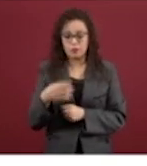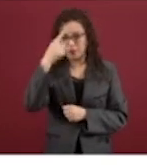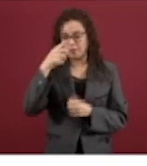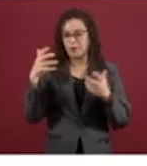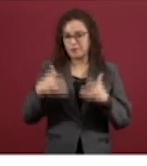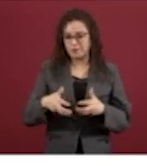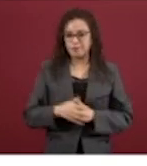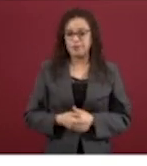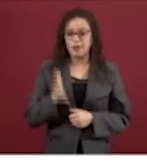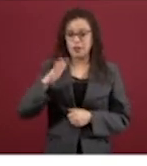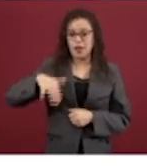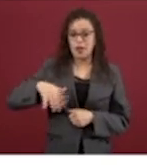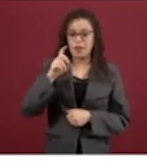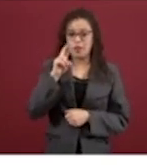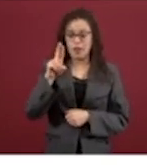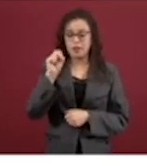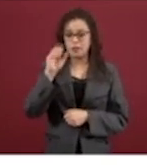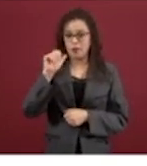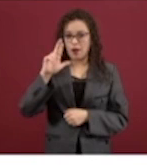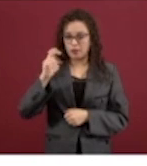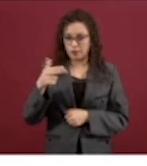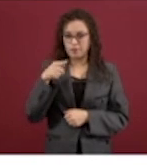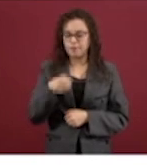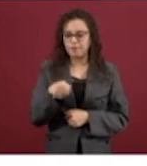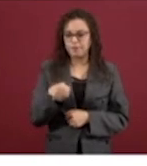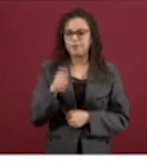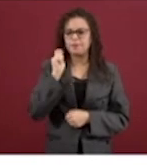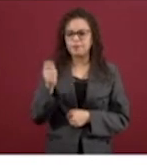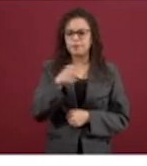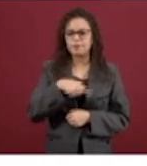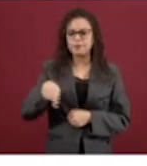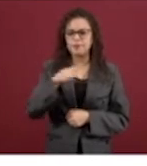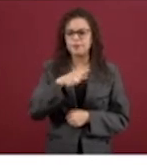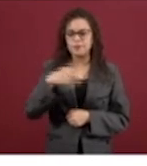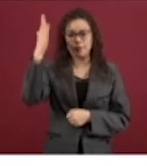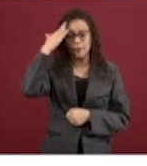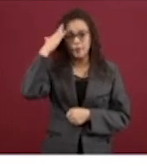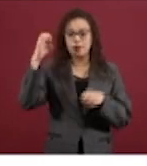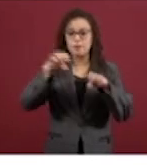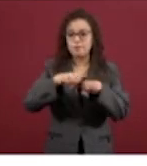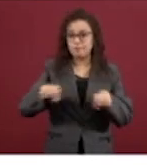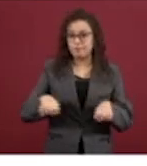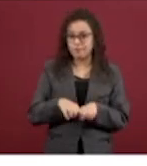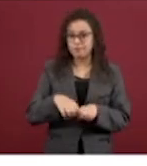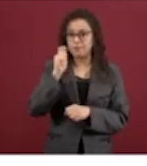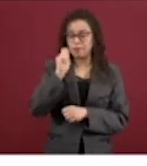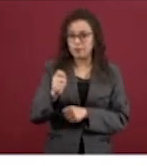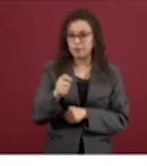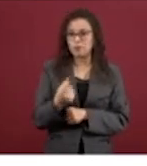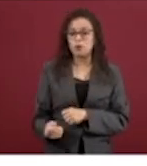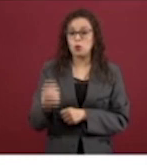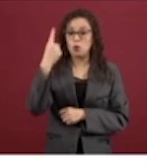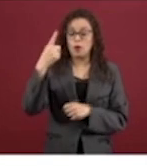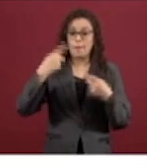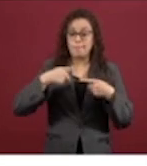presentó el doctor Sbarch. Estos son equipos que van a ser liderados por un neumólogo, por un